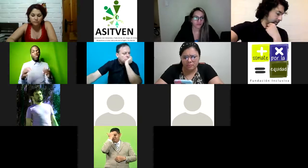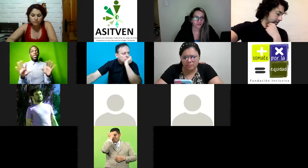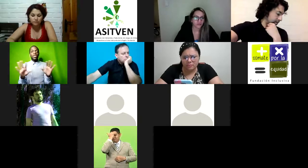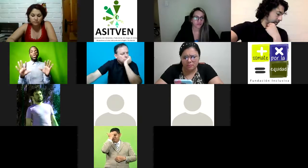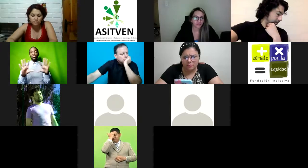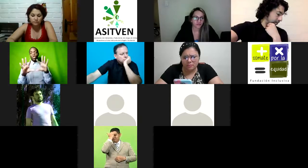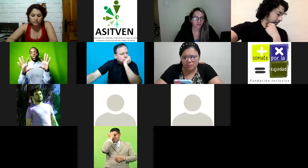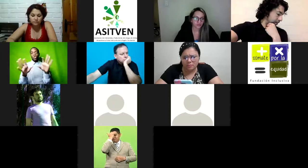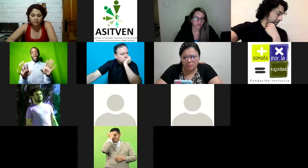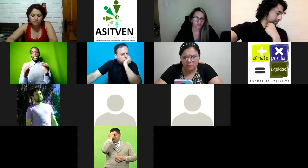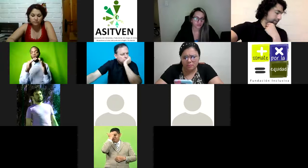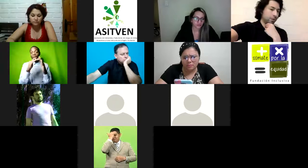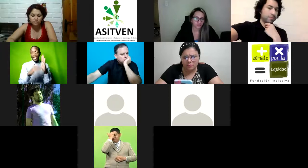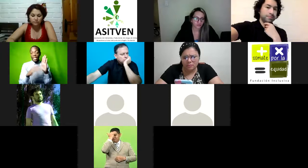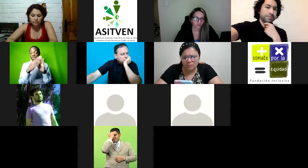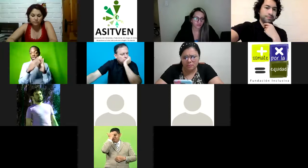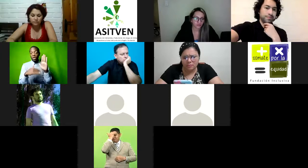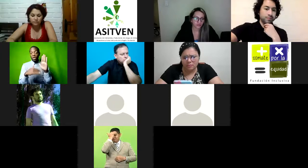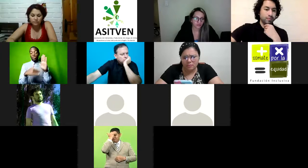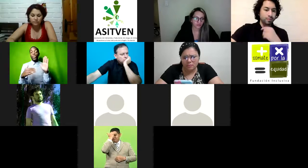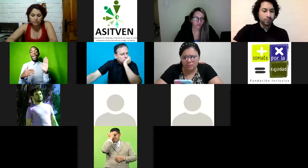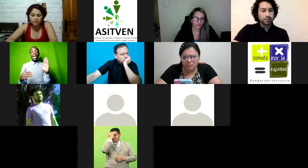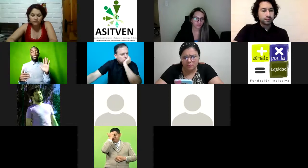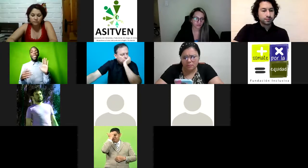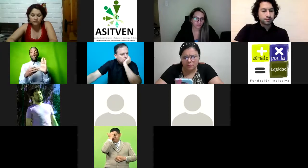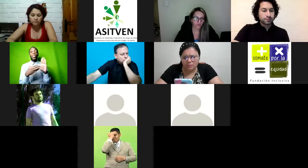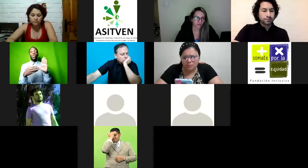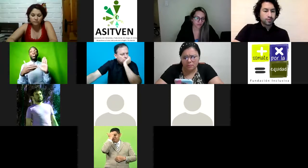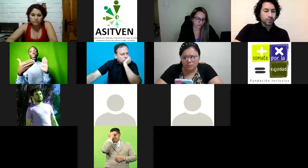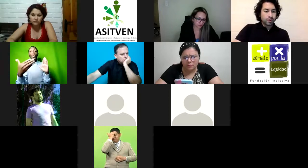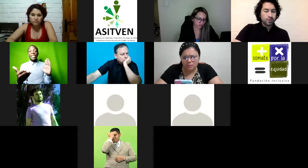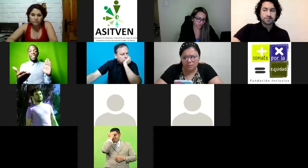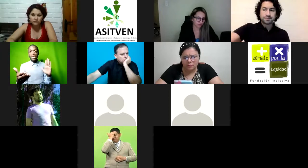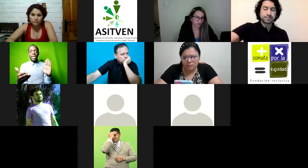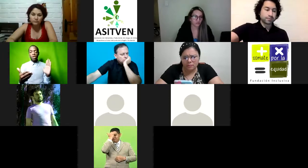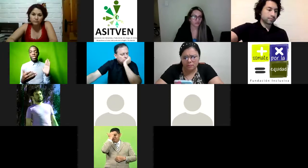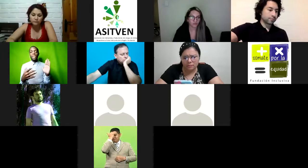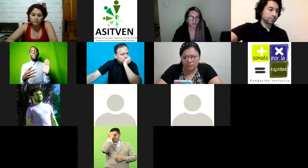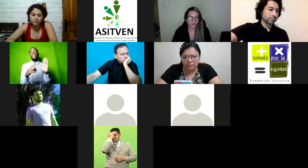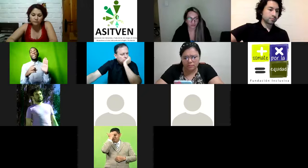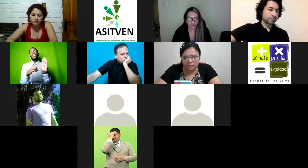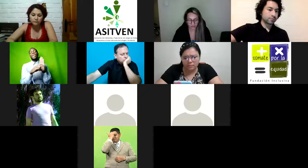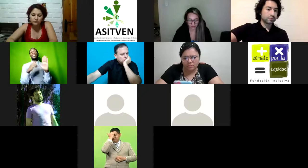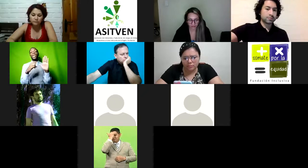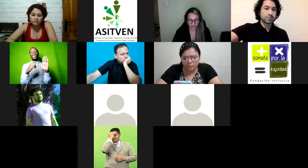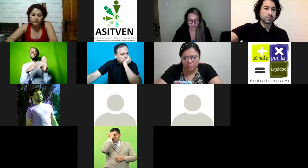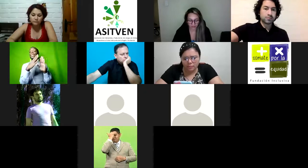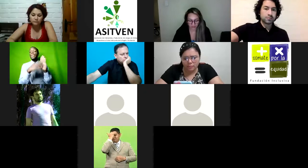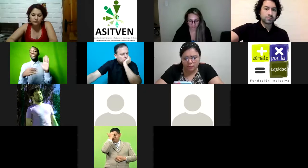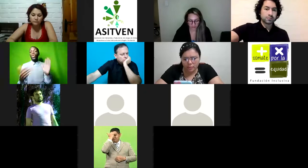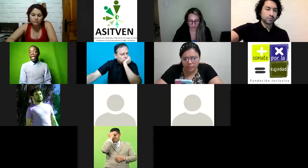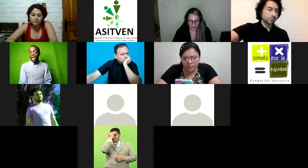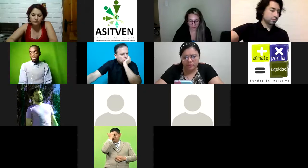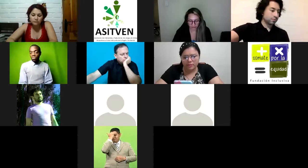Por tanto, entre los requisitos son muy claros de cómo tú puedes certificarte como intérprete de señas internacionales.